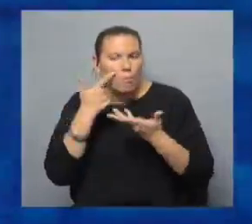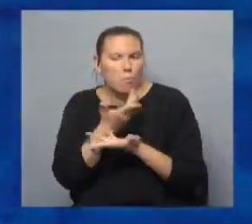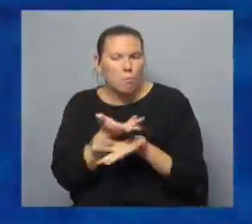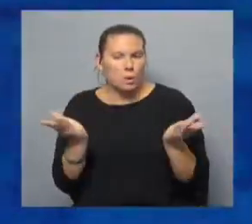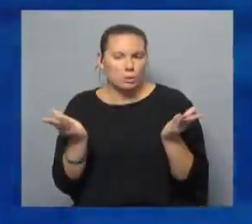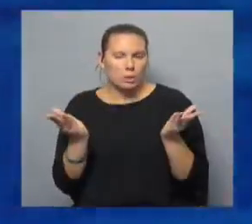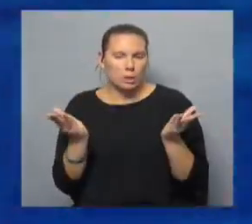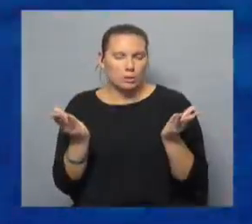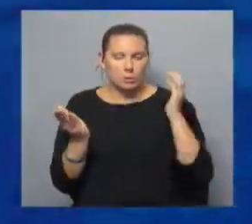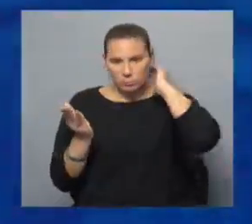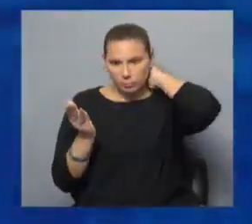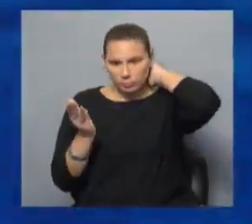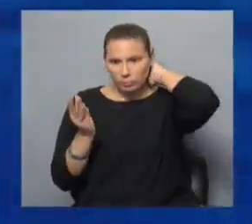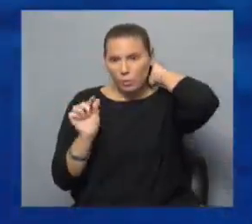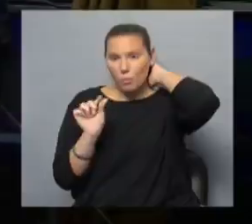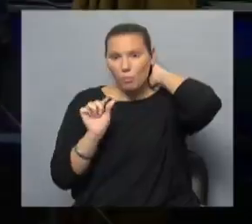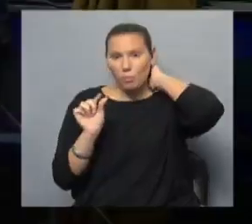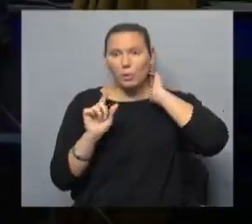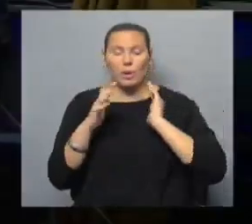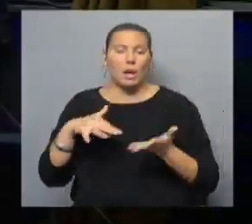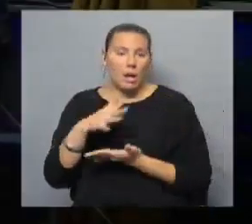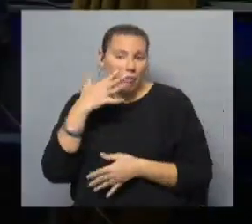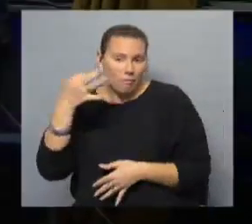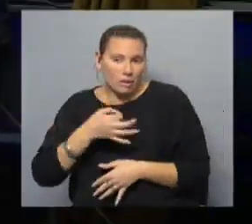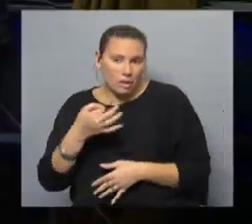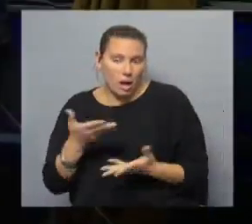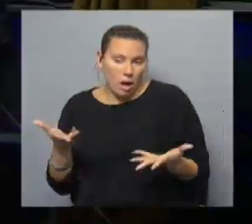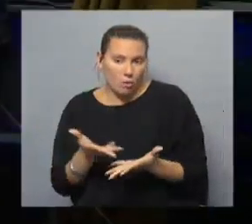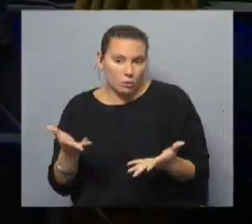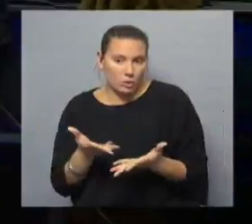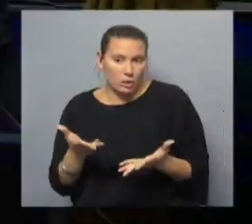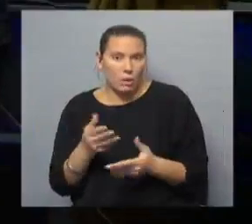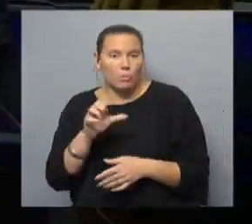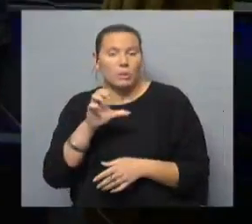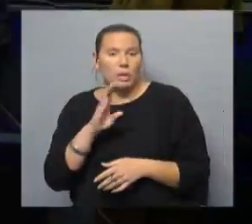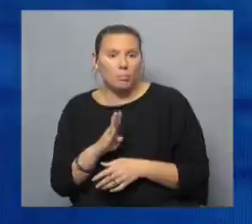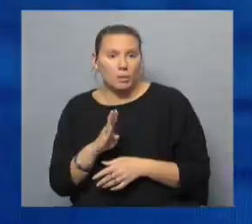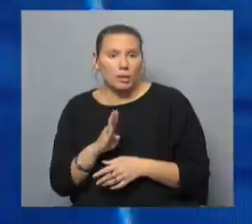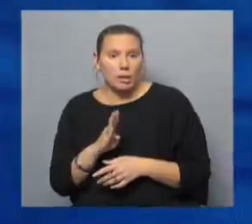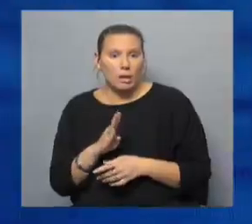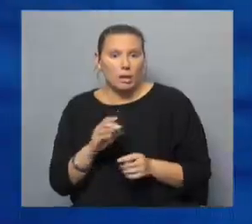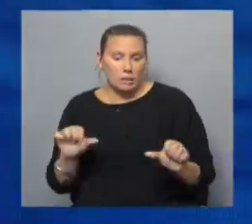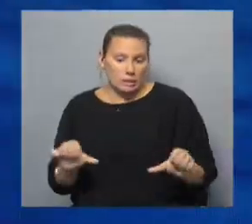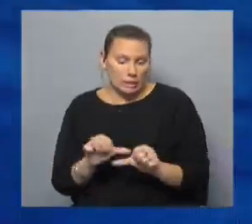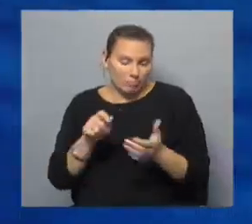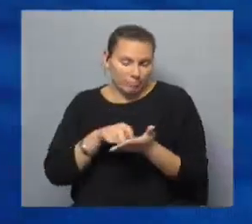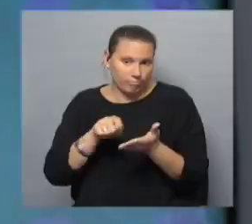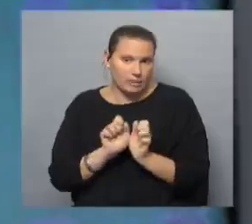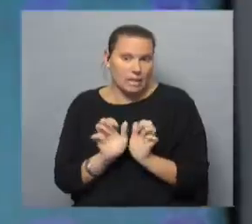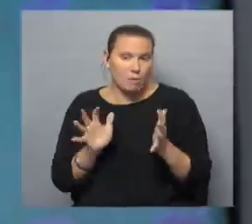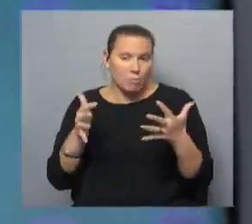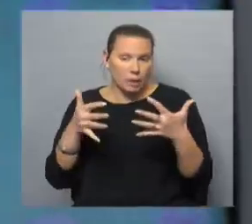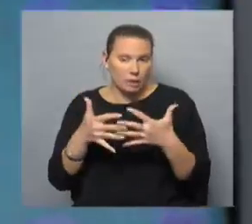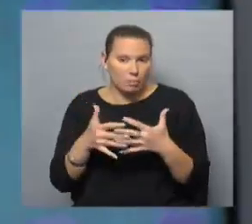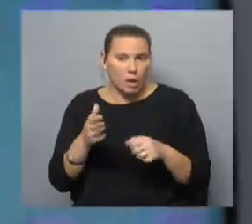que... un poco la realidad que se vive hoy en día. Fue un EP compuesto en pandemia, ¿no? Claro. Ustedes tienen